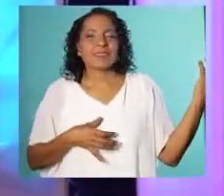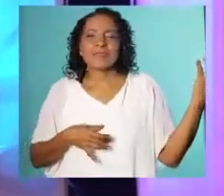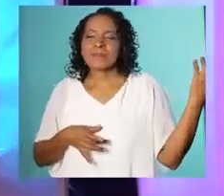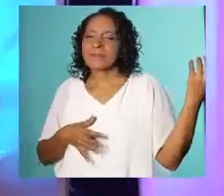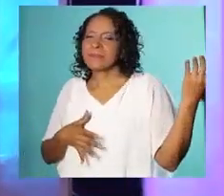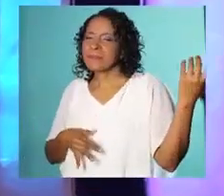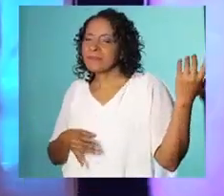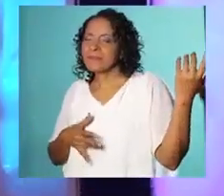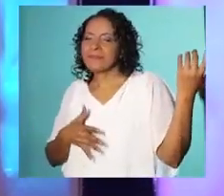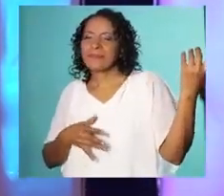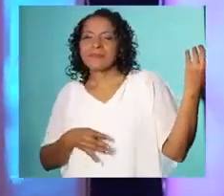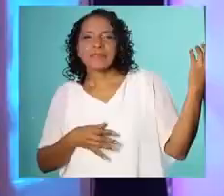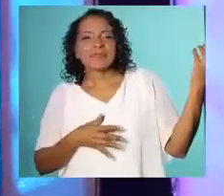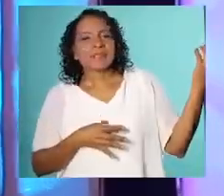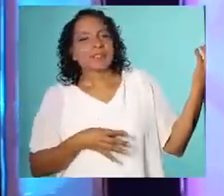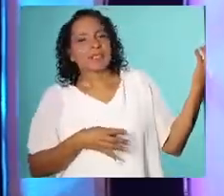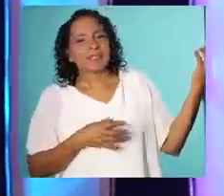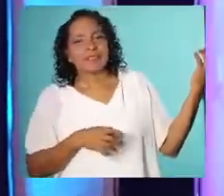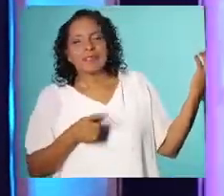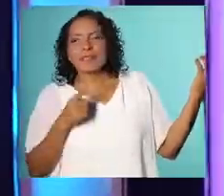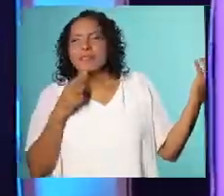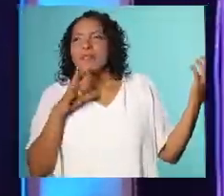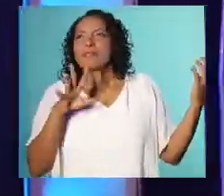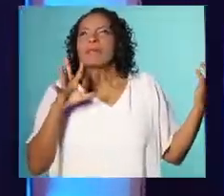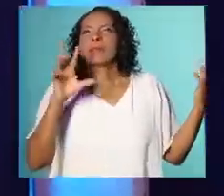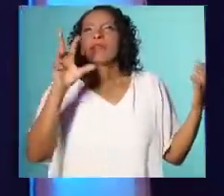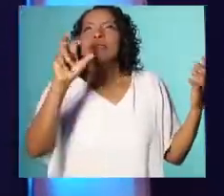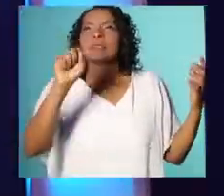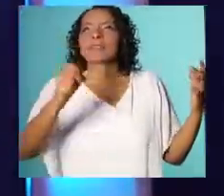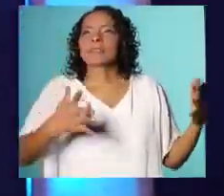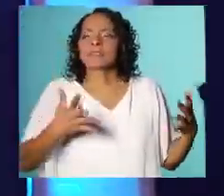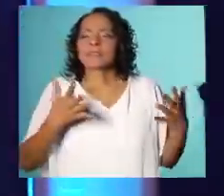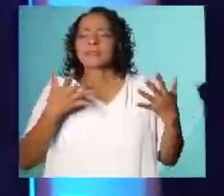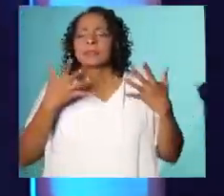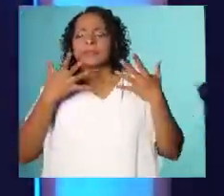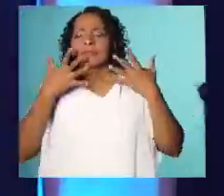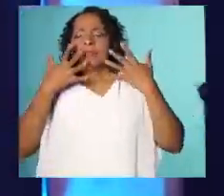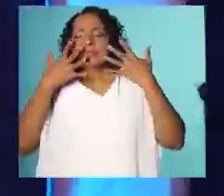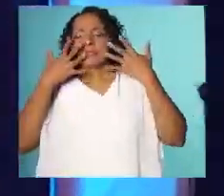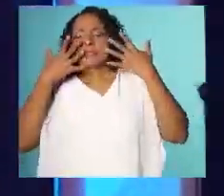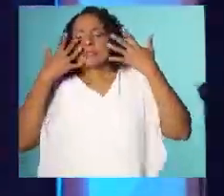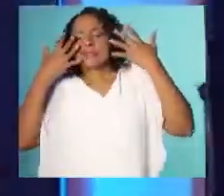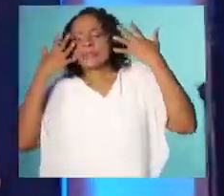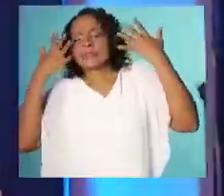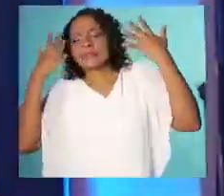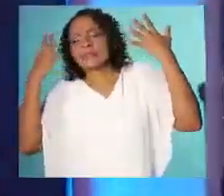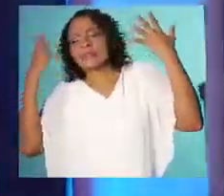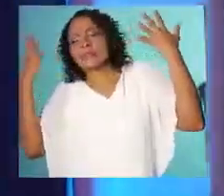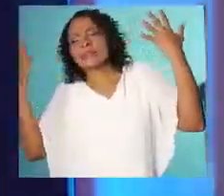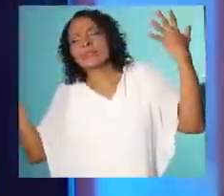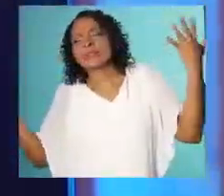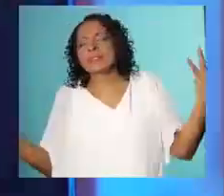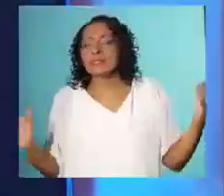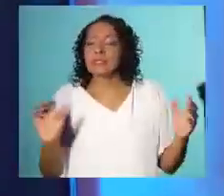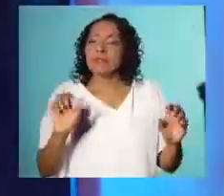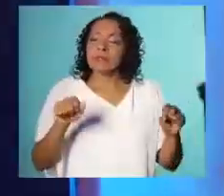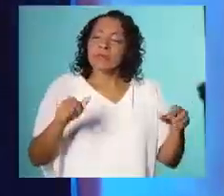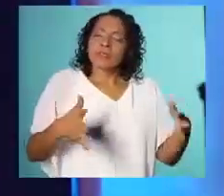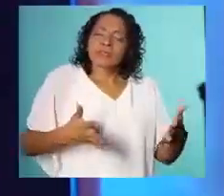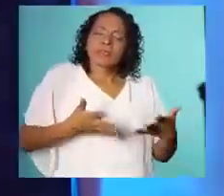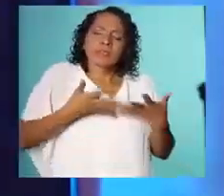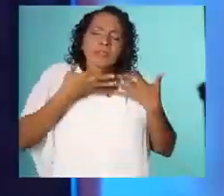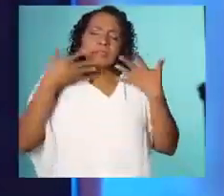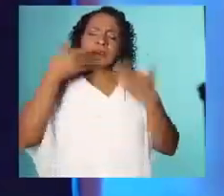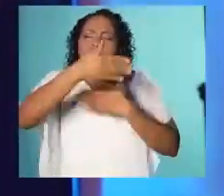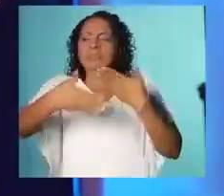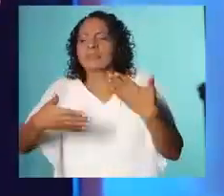No me alcanzaría el aire si pudiera respirar. Todo lo que por ti